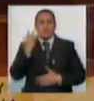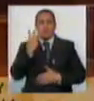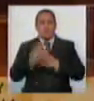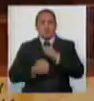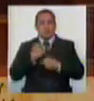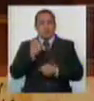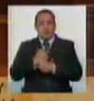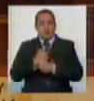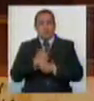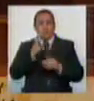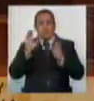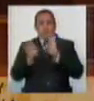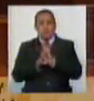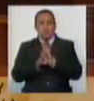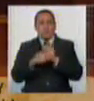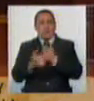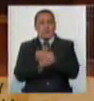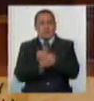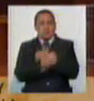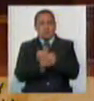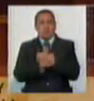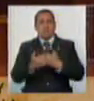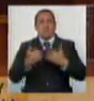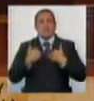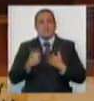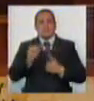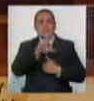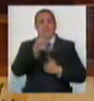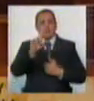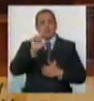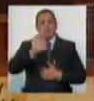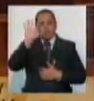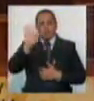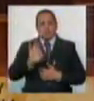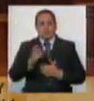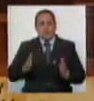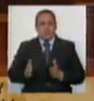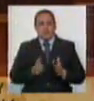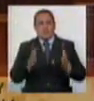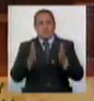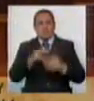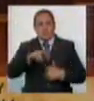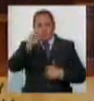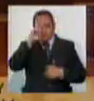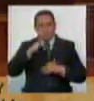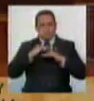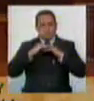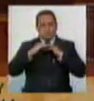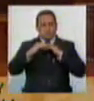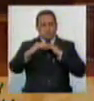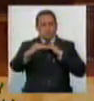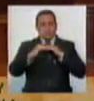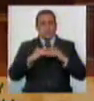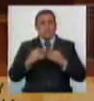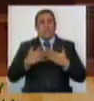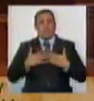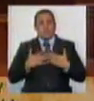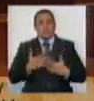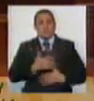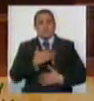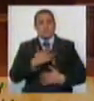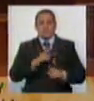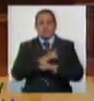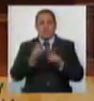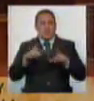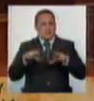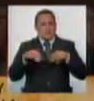4 años, por ejemplo, Ayacucho tenía el 31% de sus carreteras nacionales pavimentadas. Y a mí me parecía